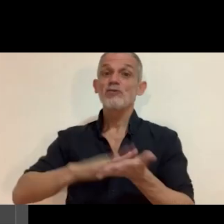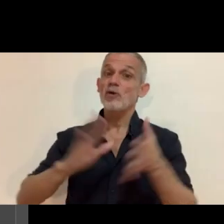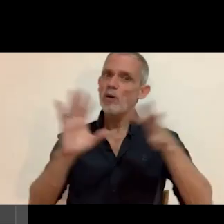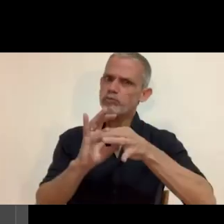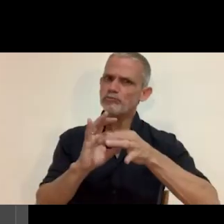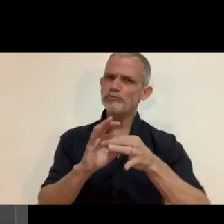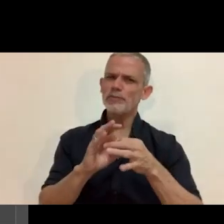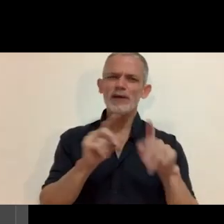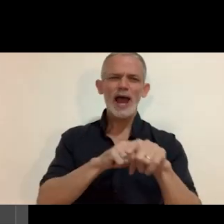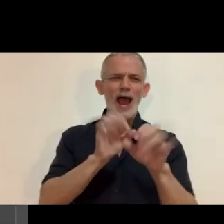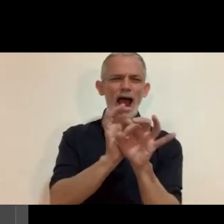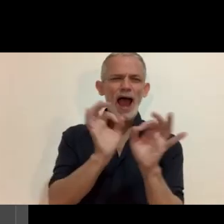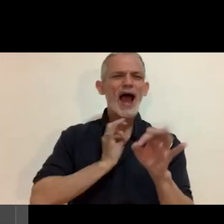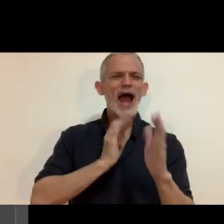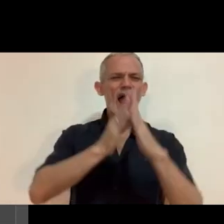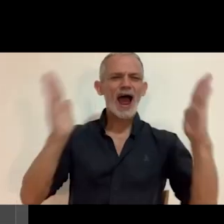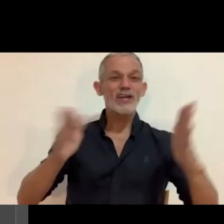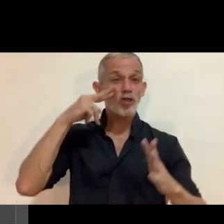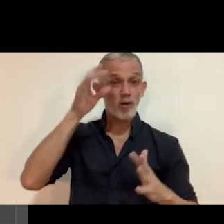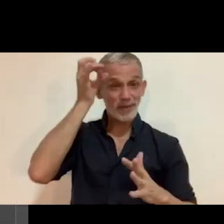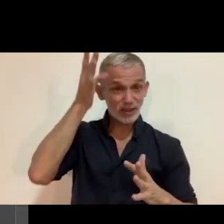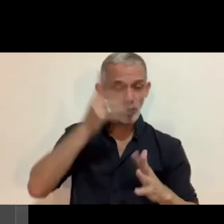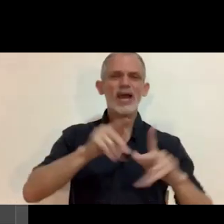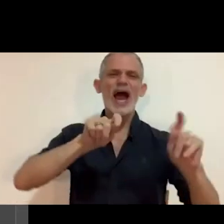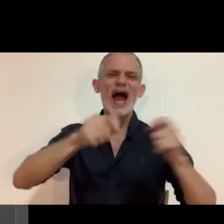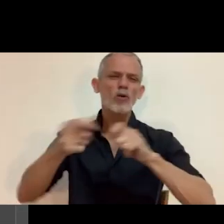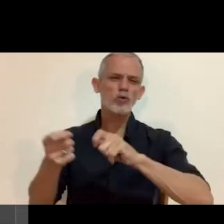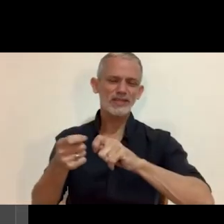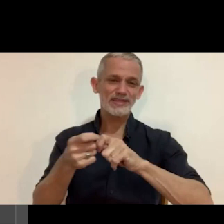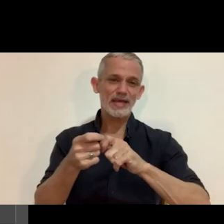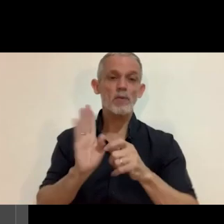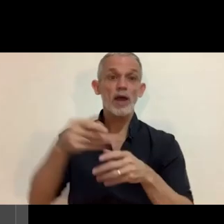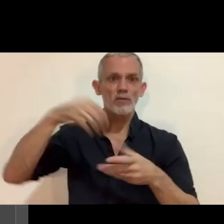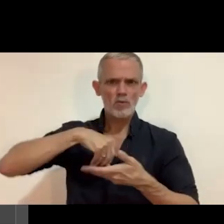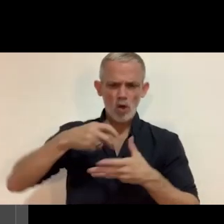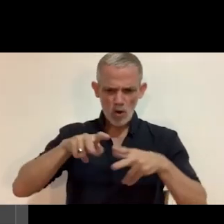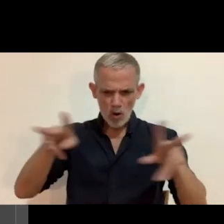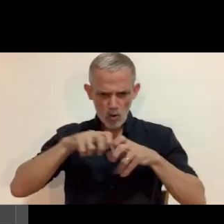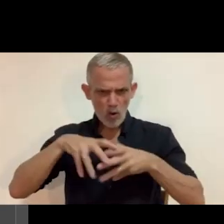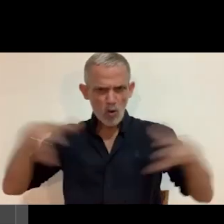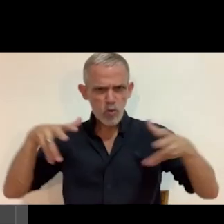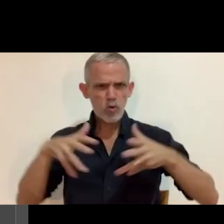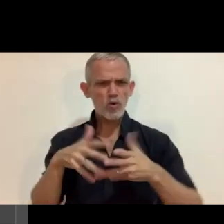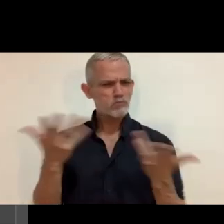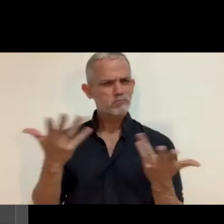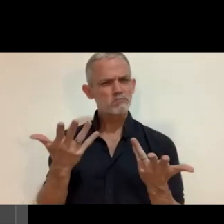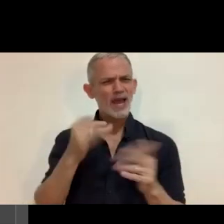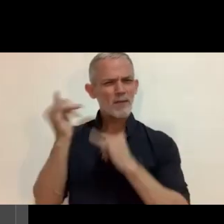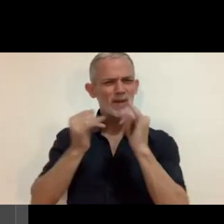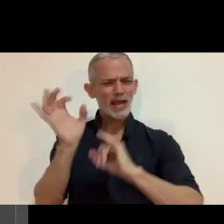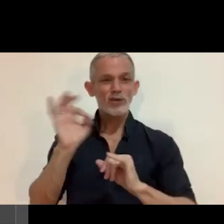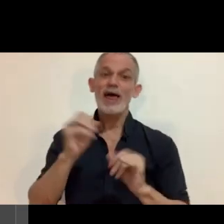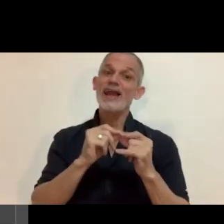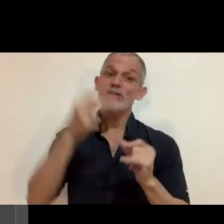ejercicio 2012 se realizó un ajuste en concepto de incremento patrimonial no justificado, artículo 18, atento a no